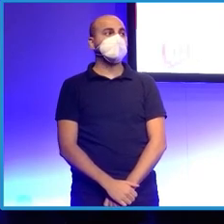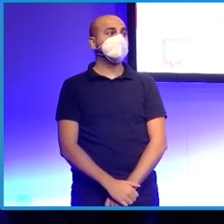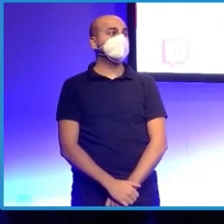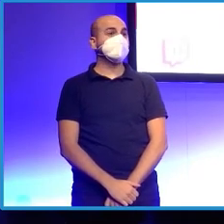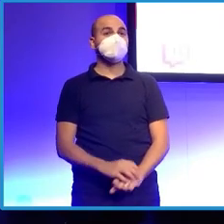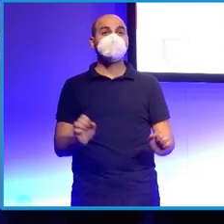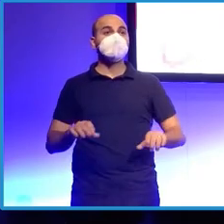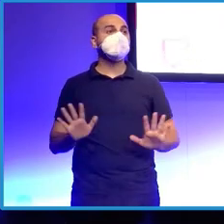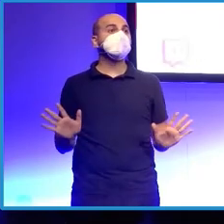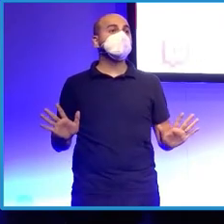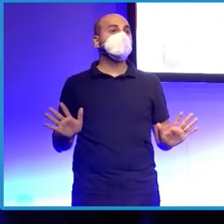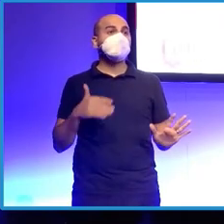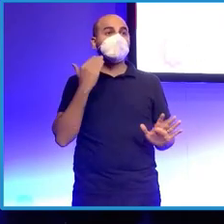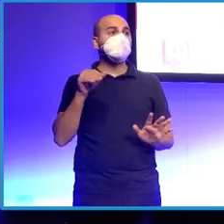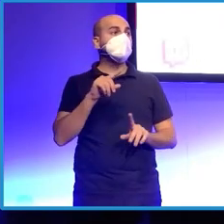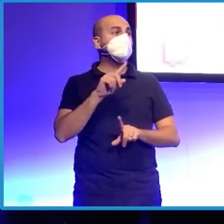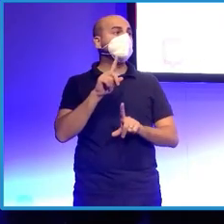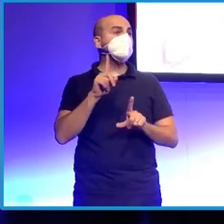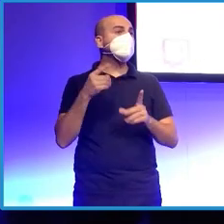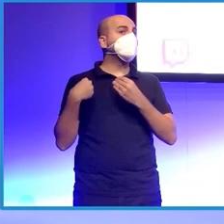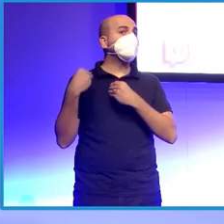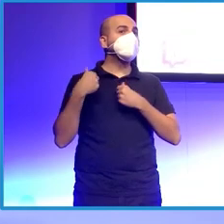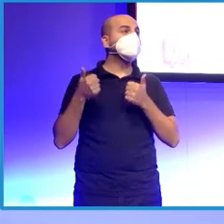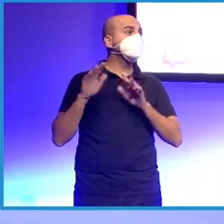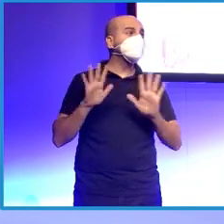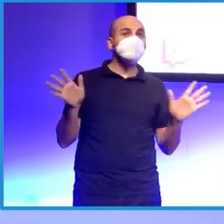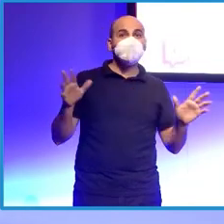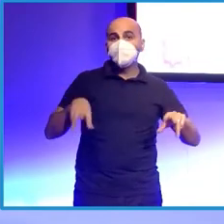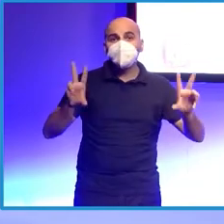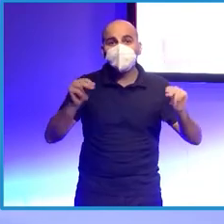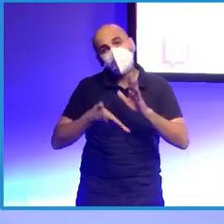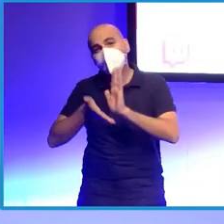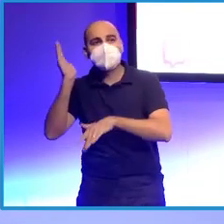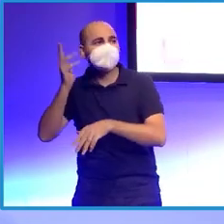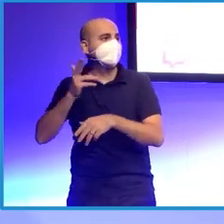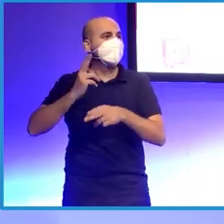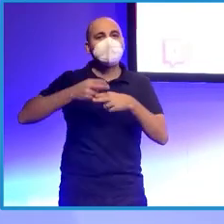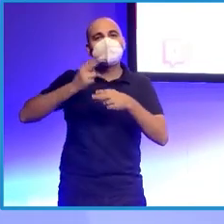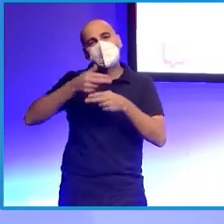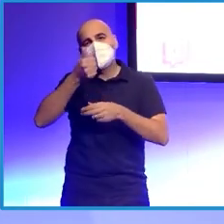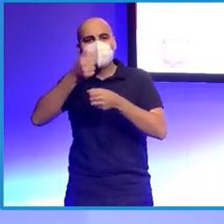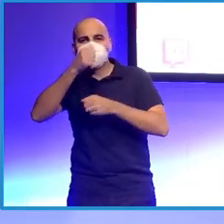alguna pregunta más o damos por finalizado y empezamos a tomar vino ya en algún bar